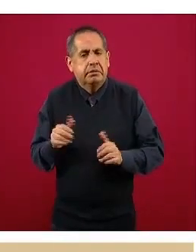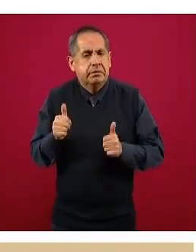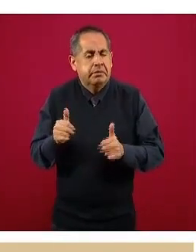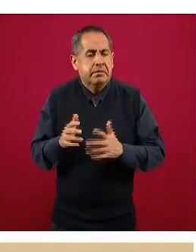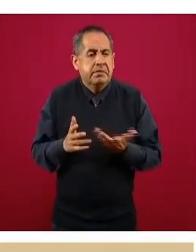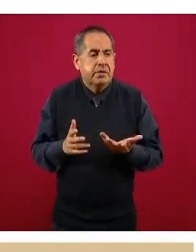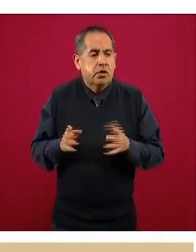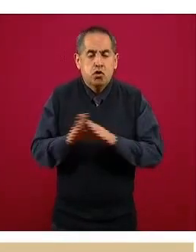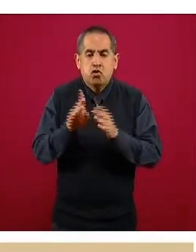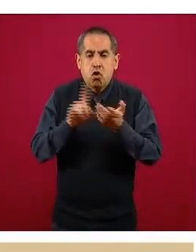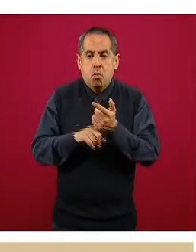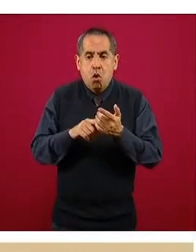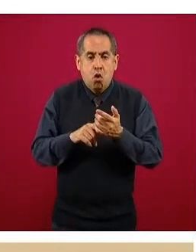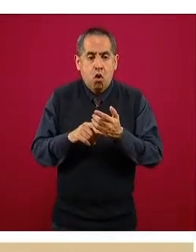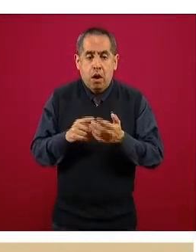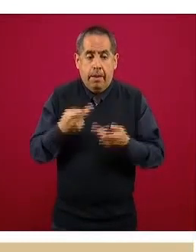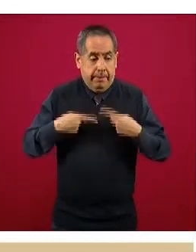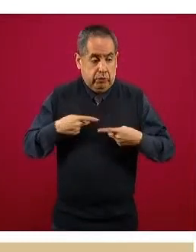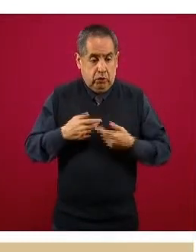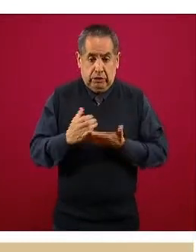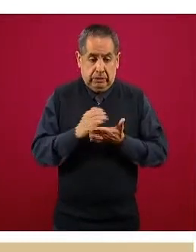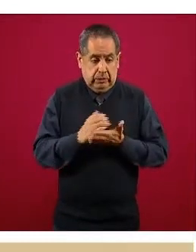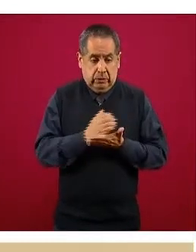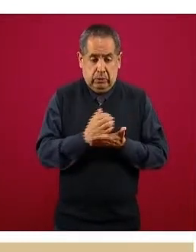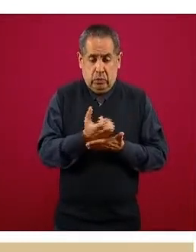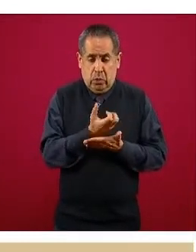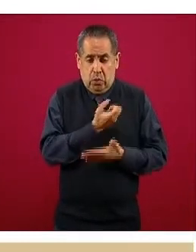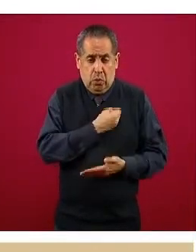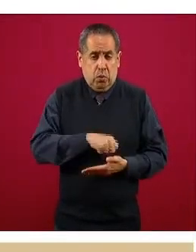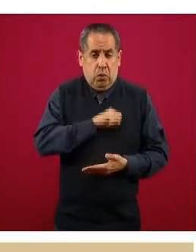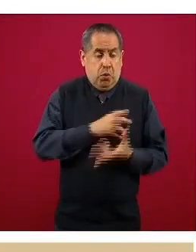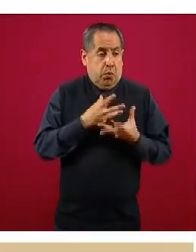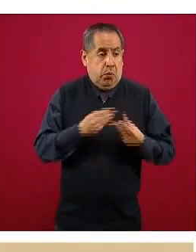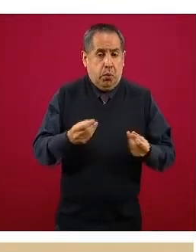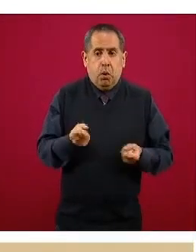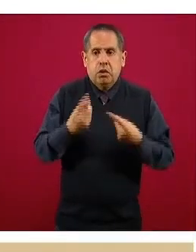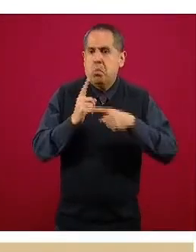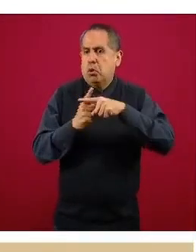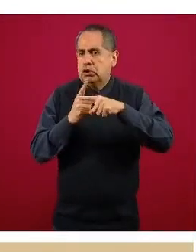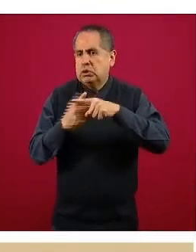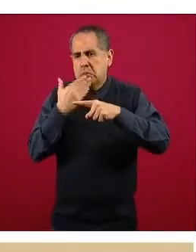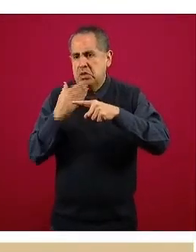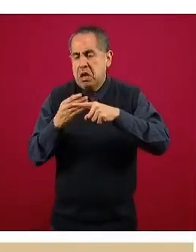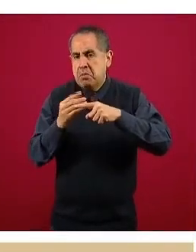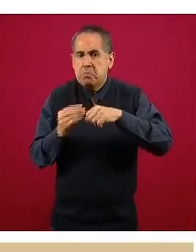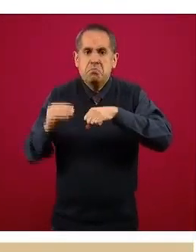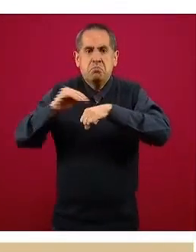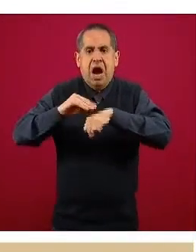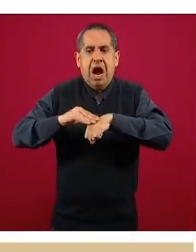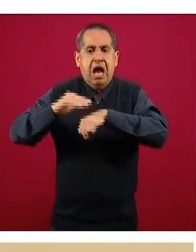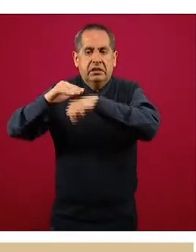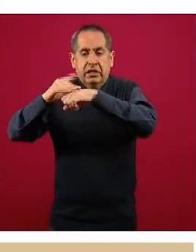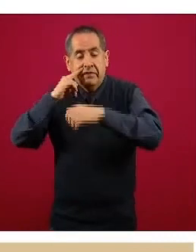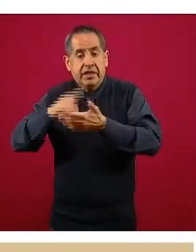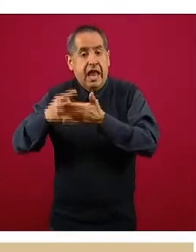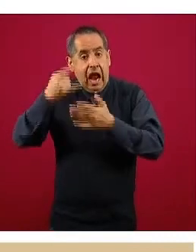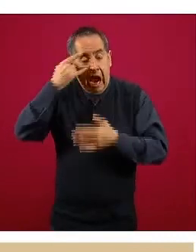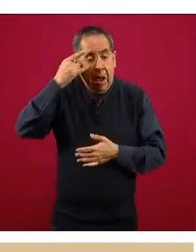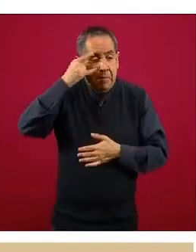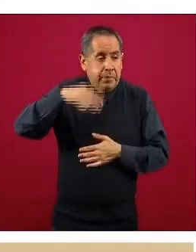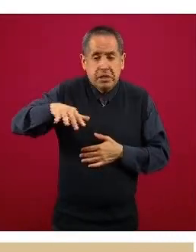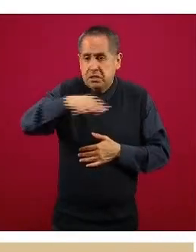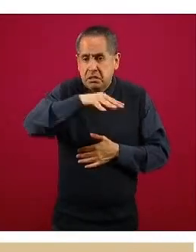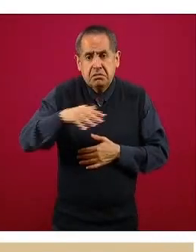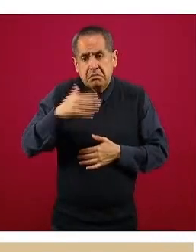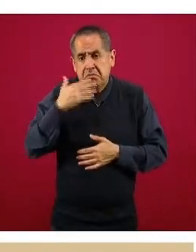Un aumento en los recuperados, lo cual es muy positivo. Probablemente esto habla de que en el estado de Campeche